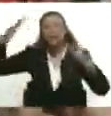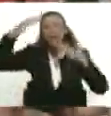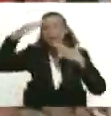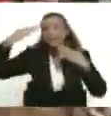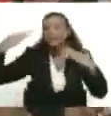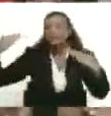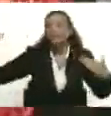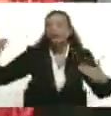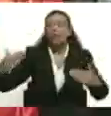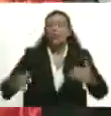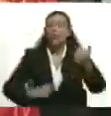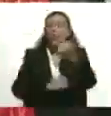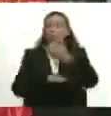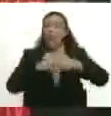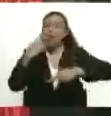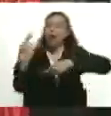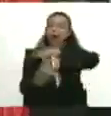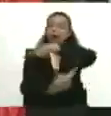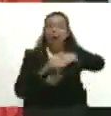solidario!